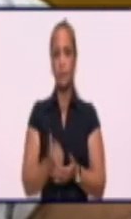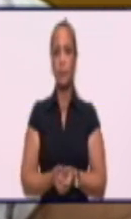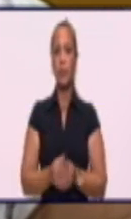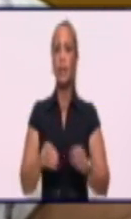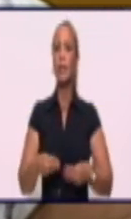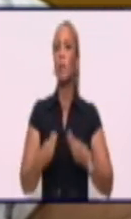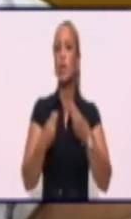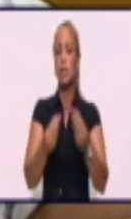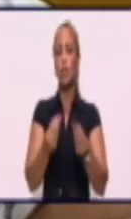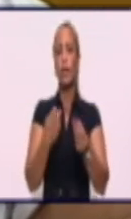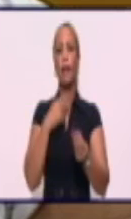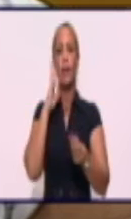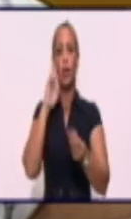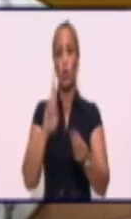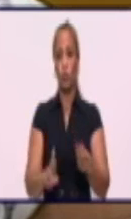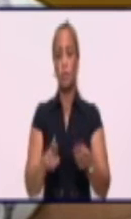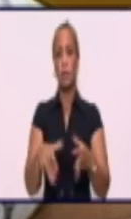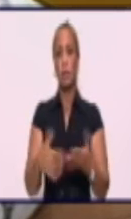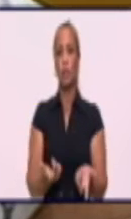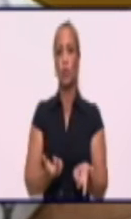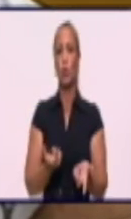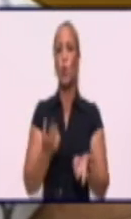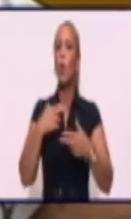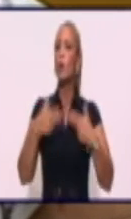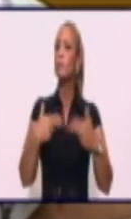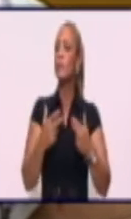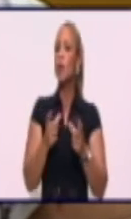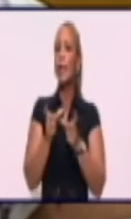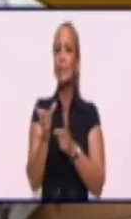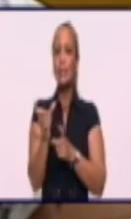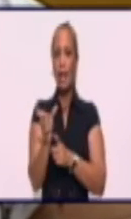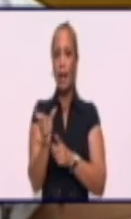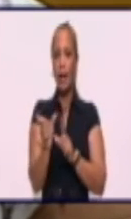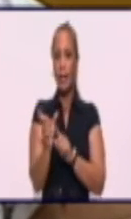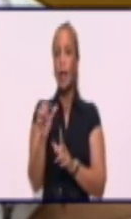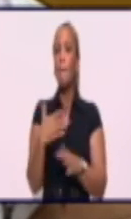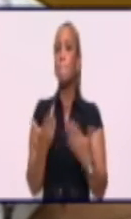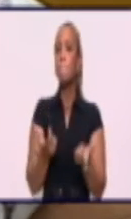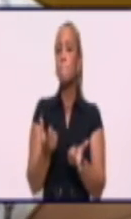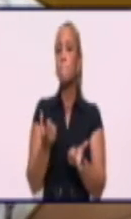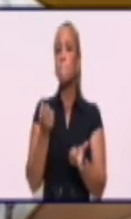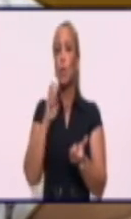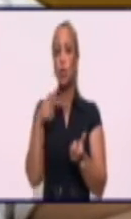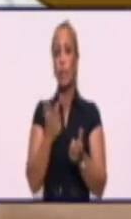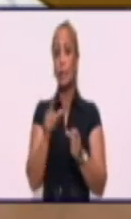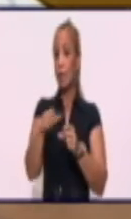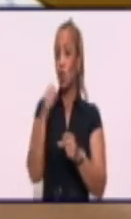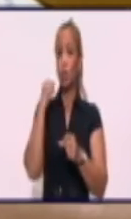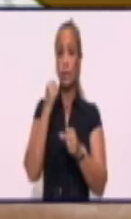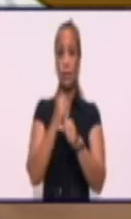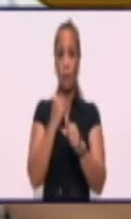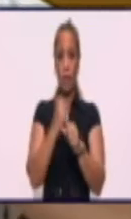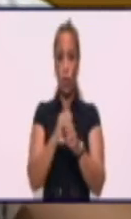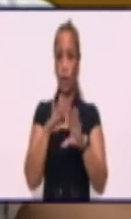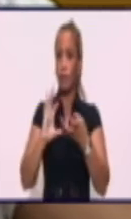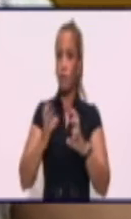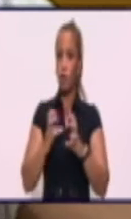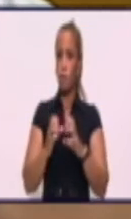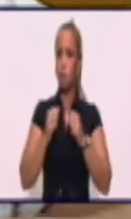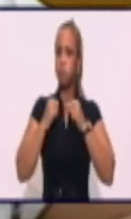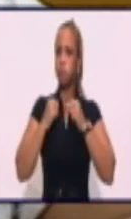de reconocimiento, y hemos diseñado también una tarjeta postal para aquellos trabajadores que de manera muy enérgica